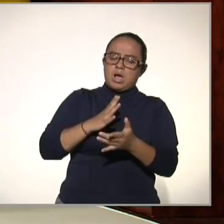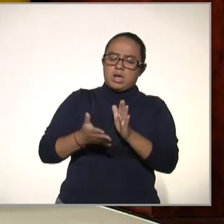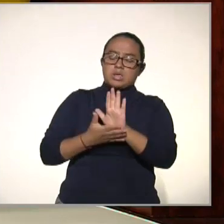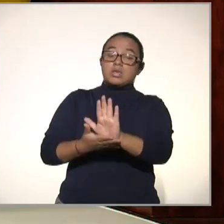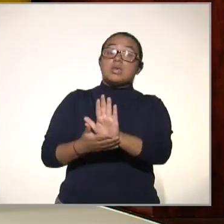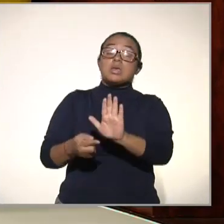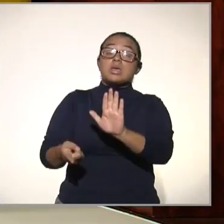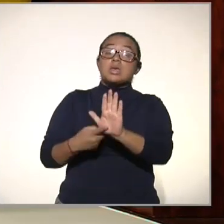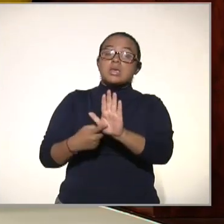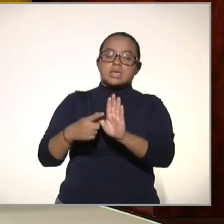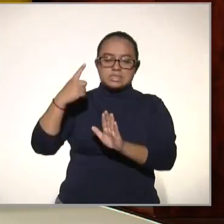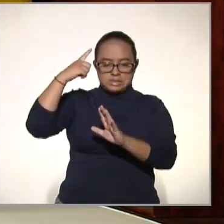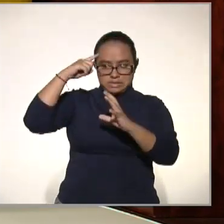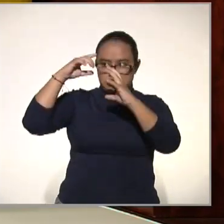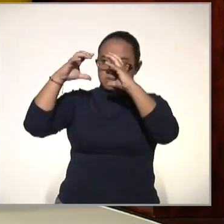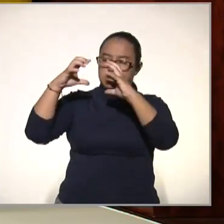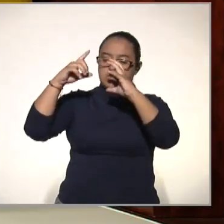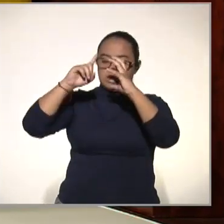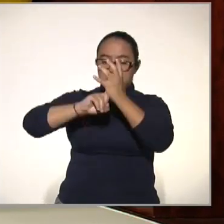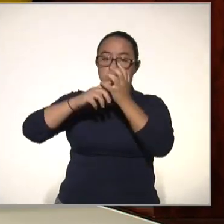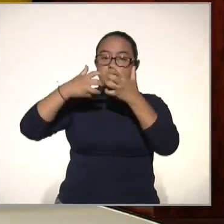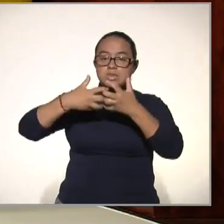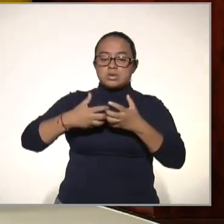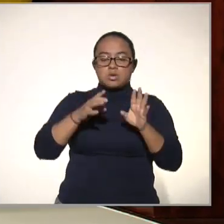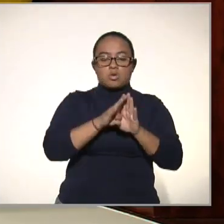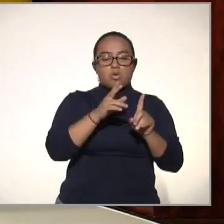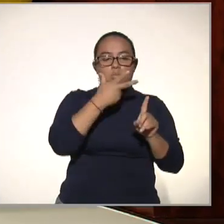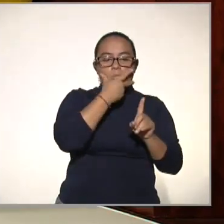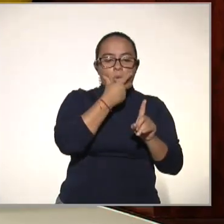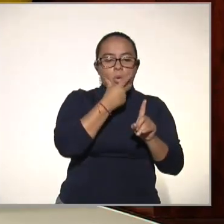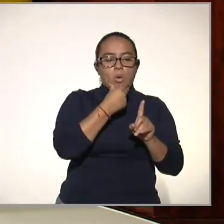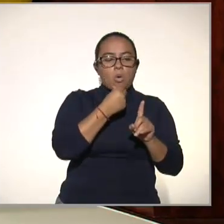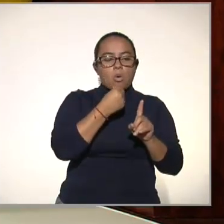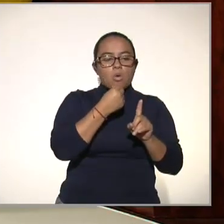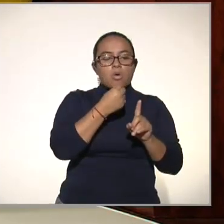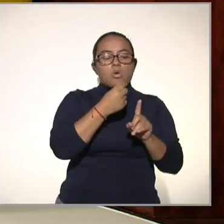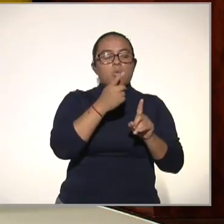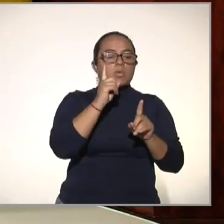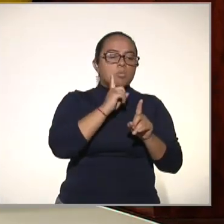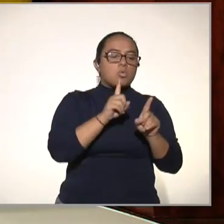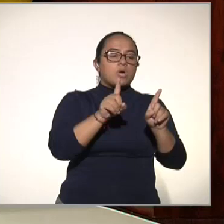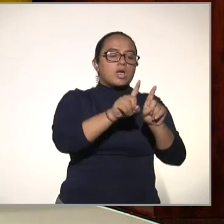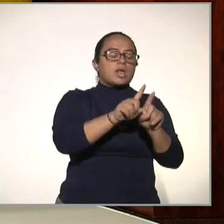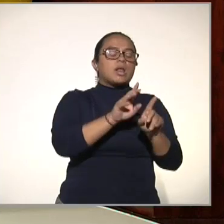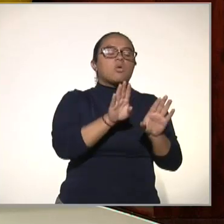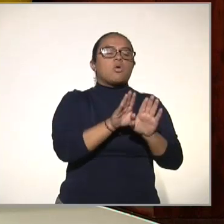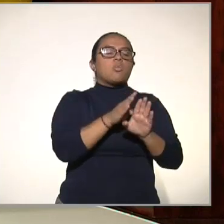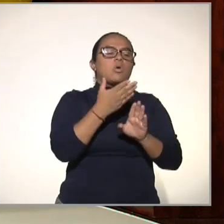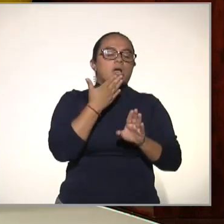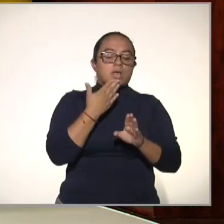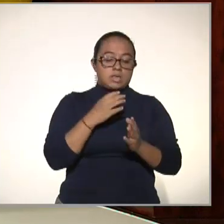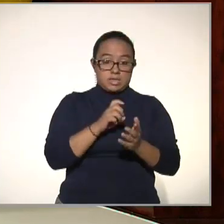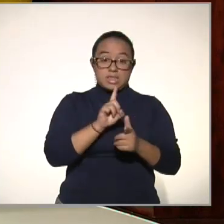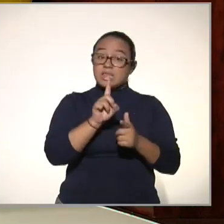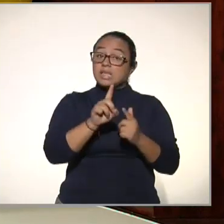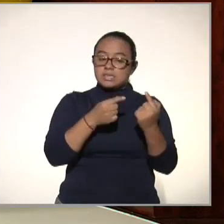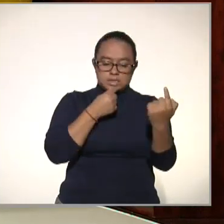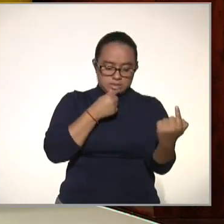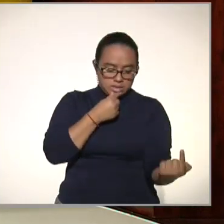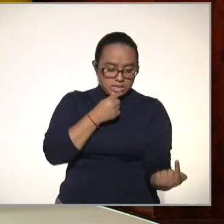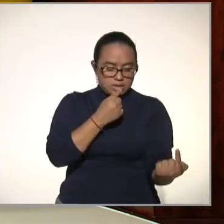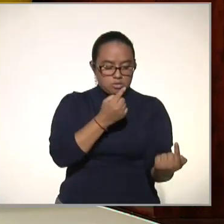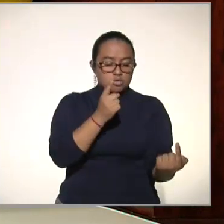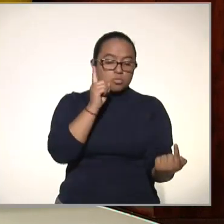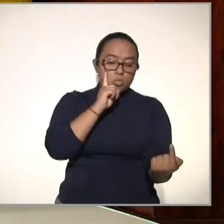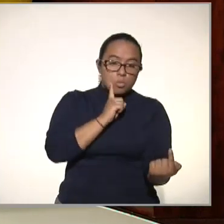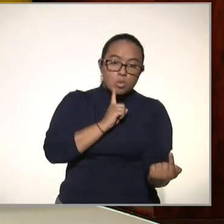el cerebro la superioridad de la masculinidad blanca, heterosexual. Y esto fue niñeces y